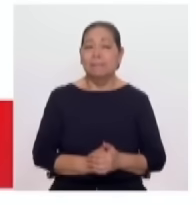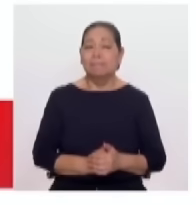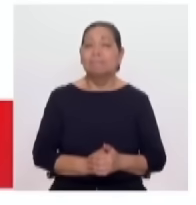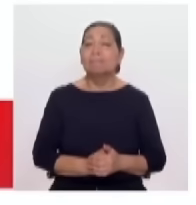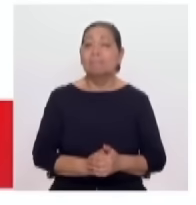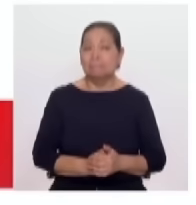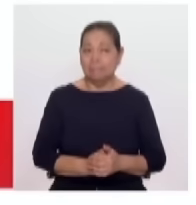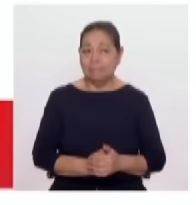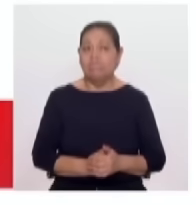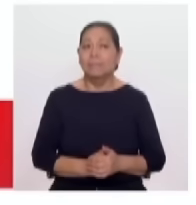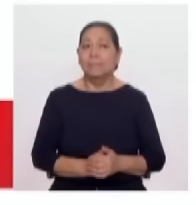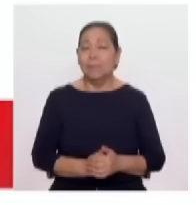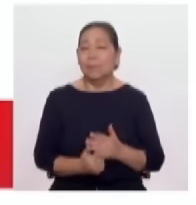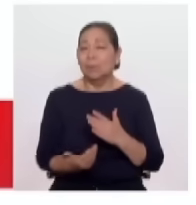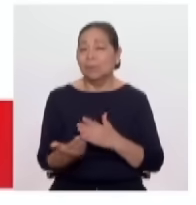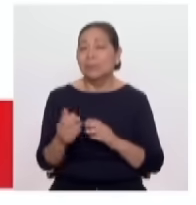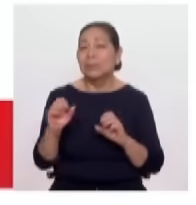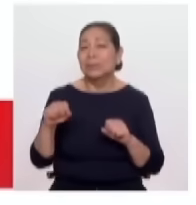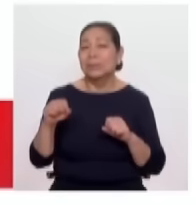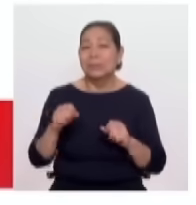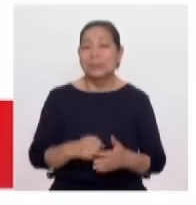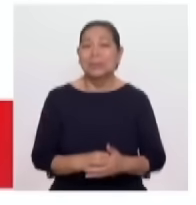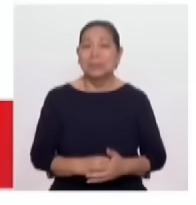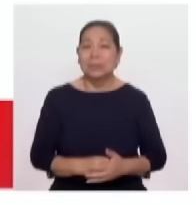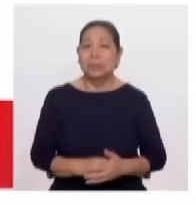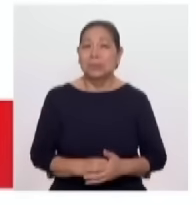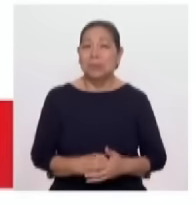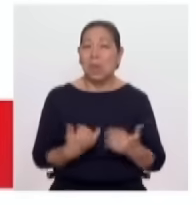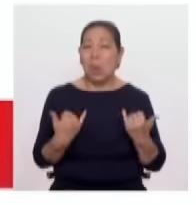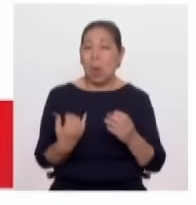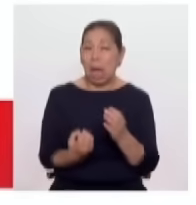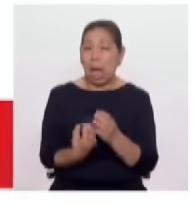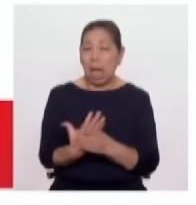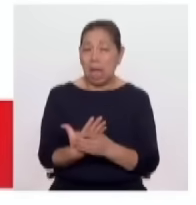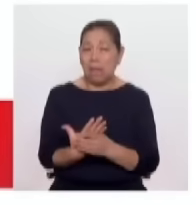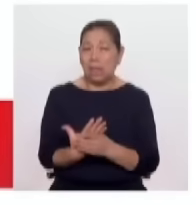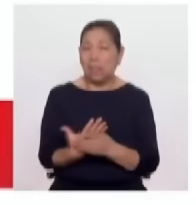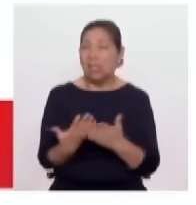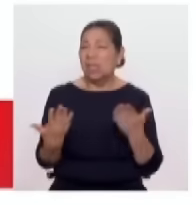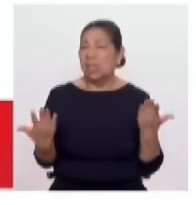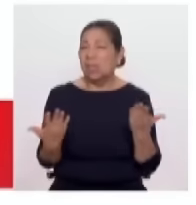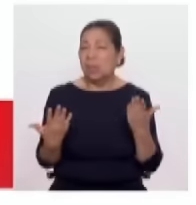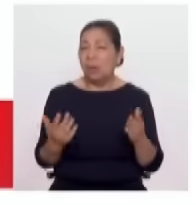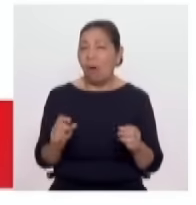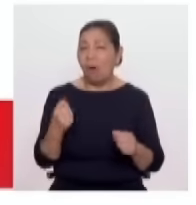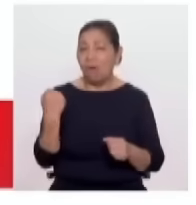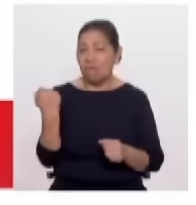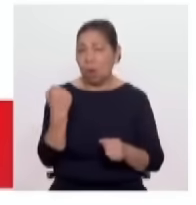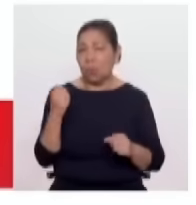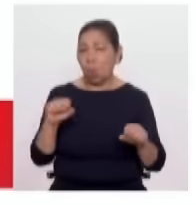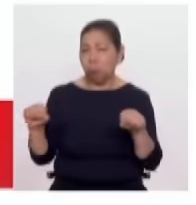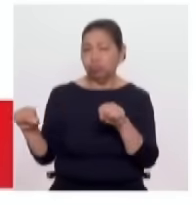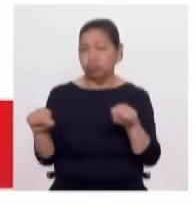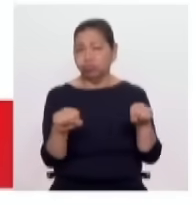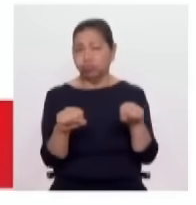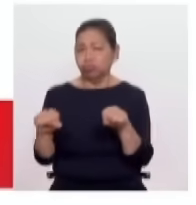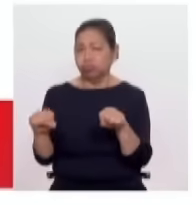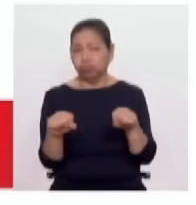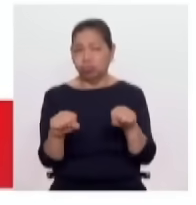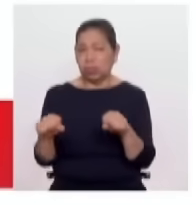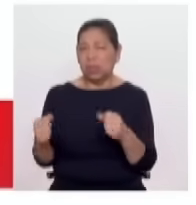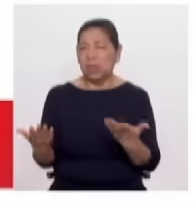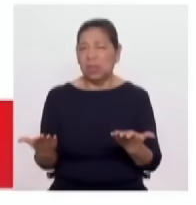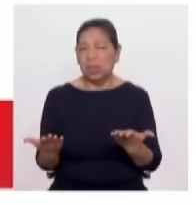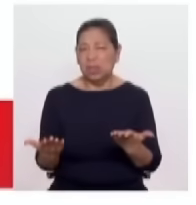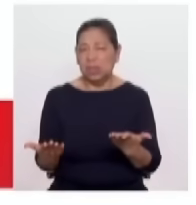María Fernanda, Omar, muy buenos días. Sí, efectivamente, el día de hoy en Arequipa se ha registrado un fuerte movimiento telúrico que ha